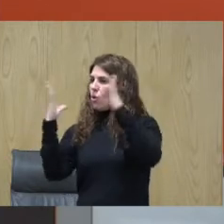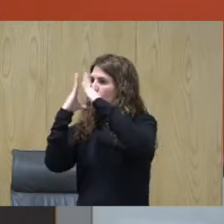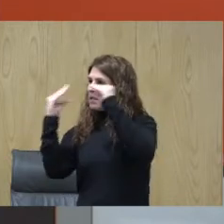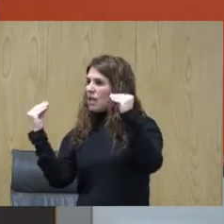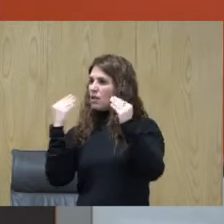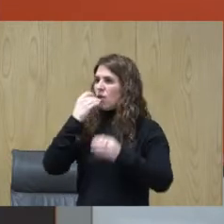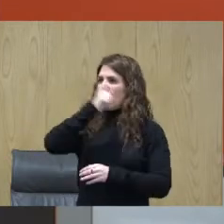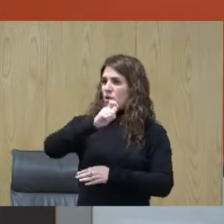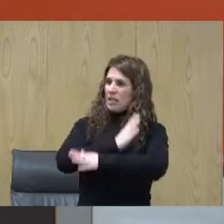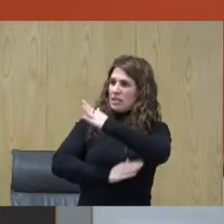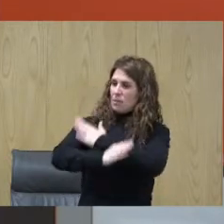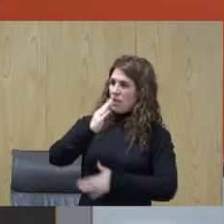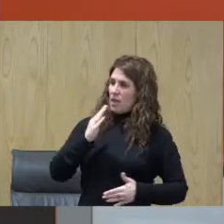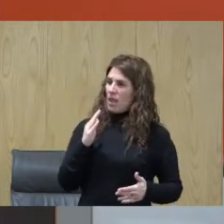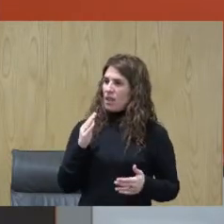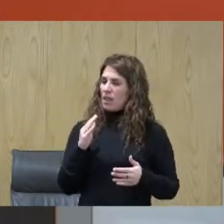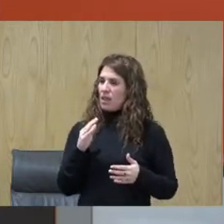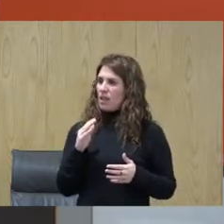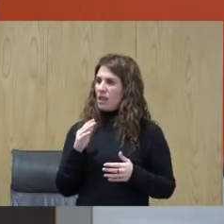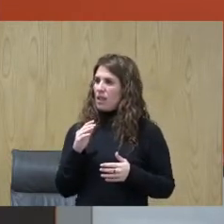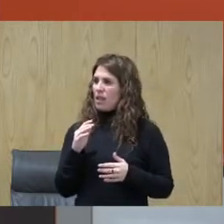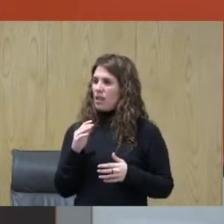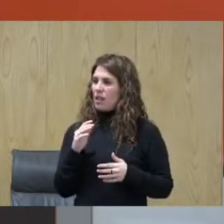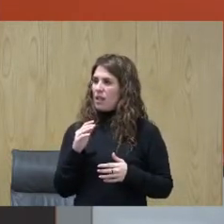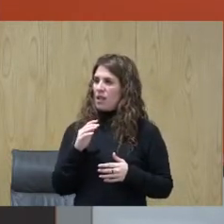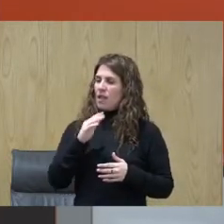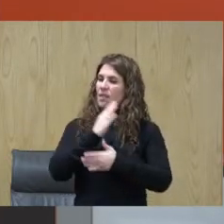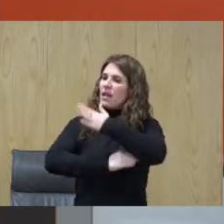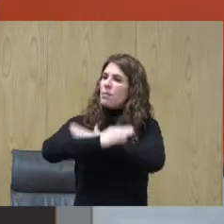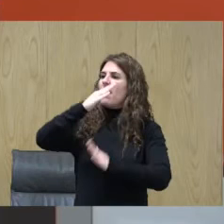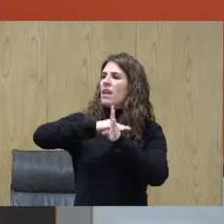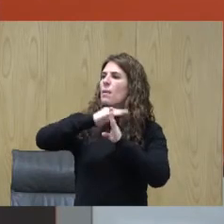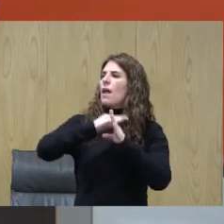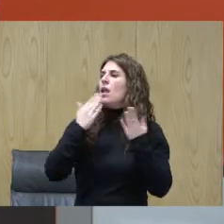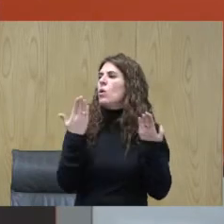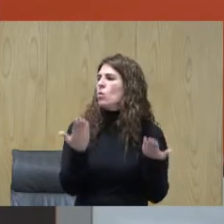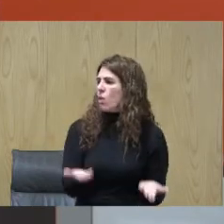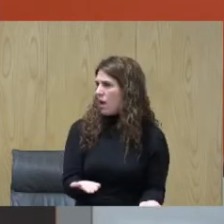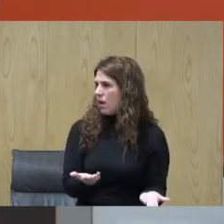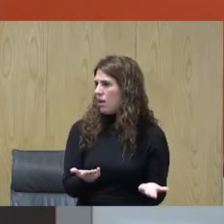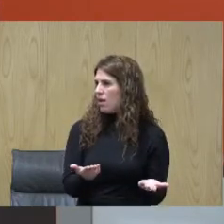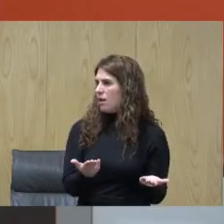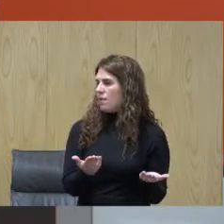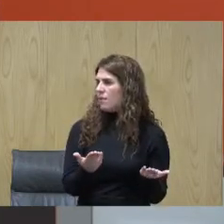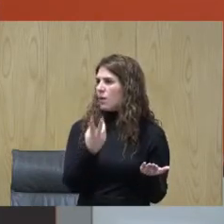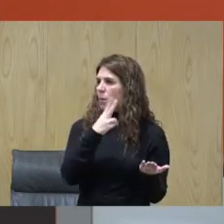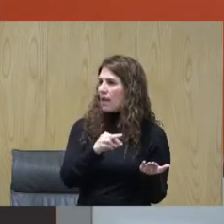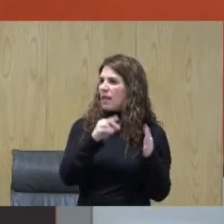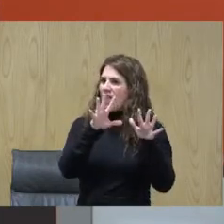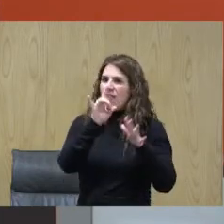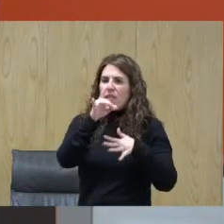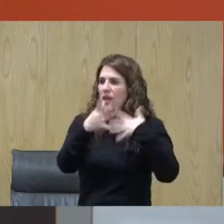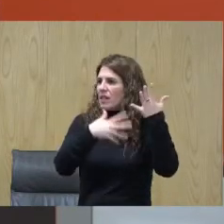de discapacidad, ¿a qué nivel se ha cogido la discapacidad? ¿Qué grado de discapacidad tendrían los chicos? ¿20, 10,